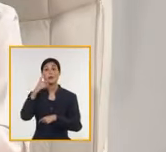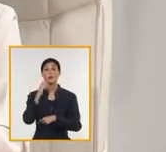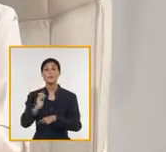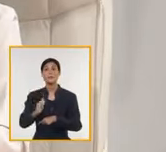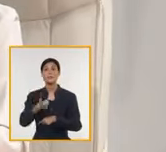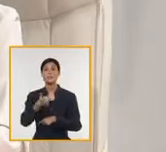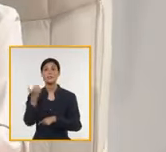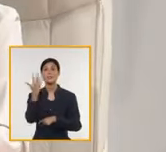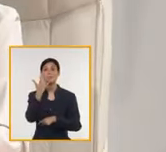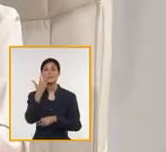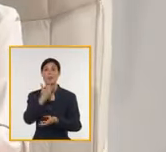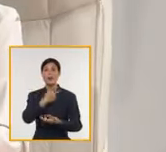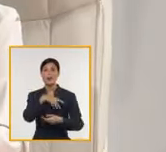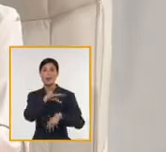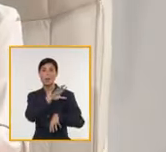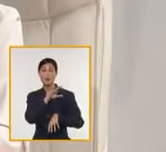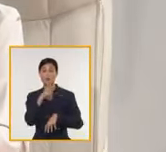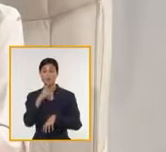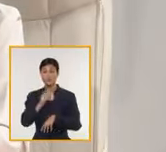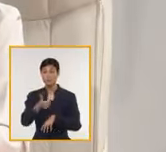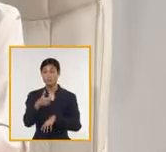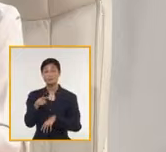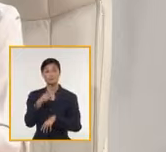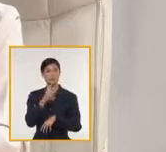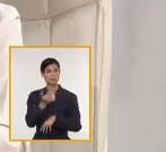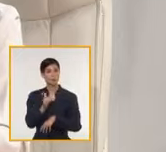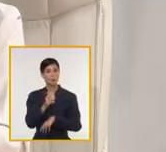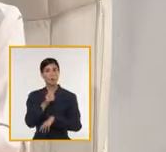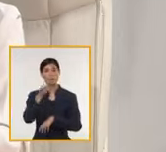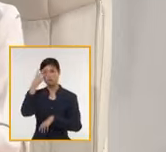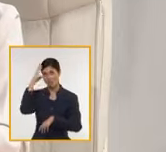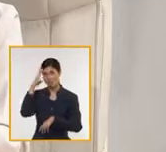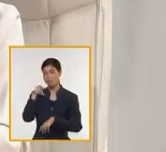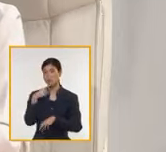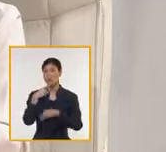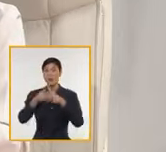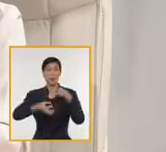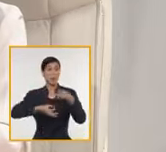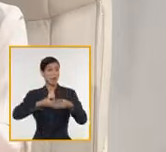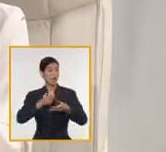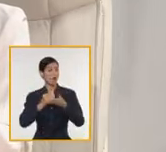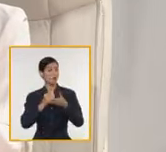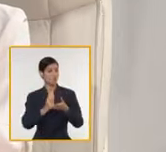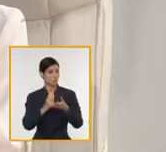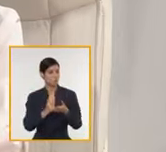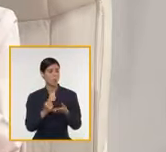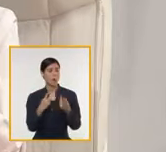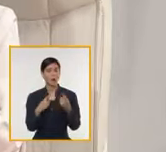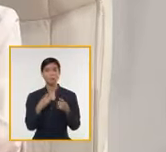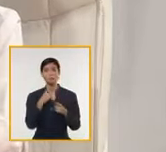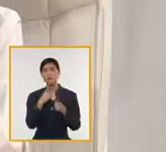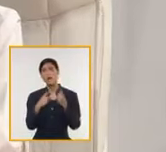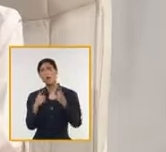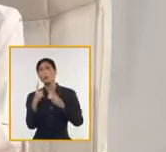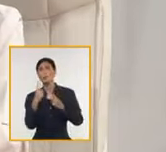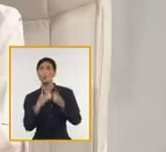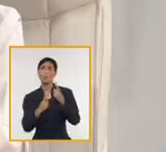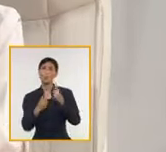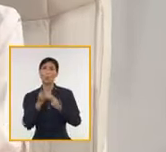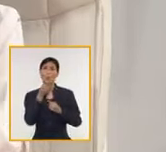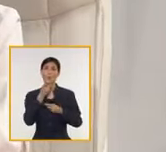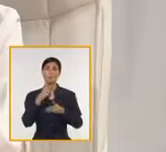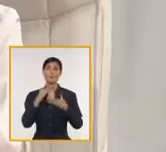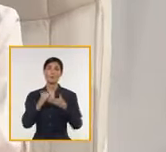Sheinbaum ha manifestado su apoyo, y bueno, ya otros países sí que han dado un giro a la derecha en